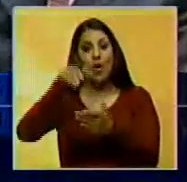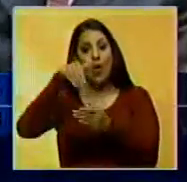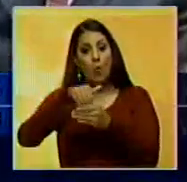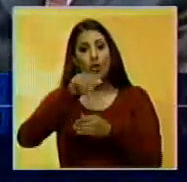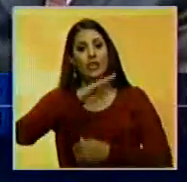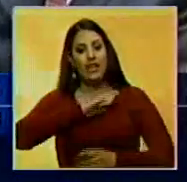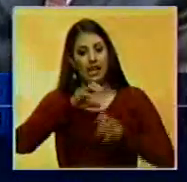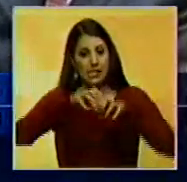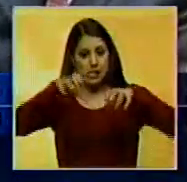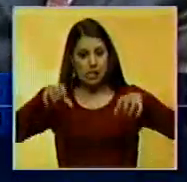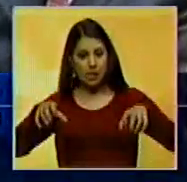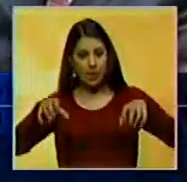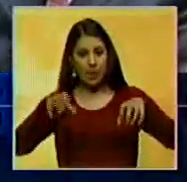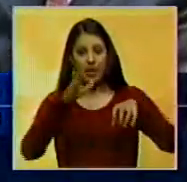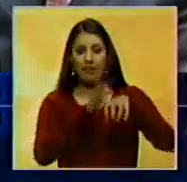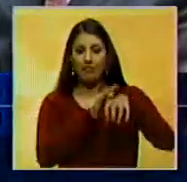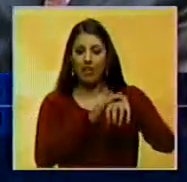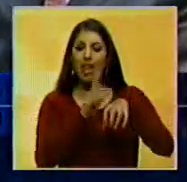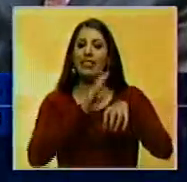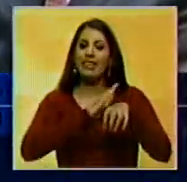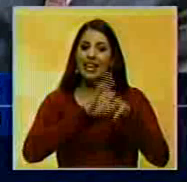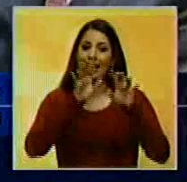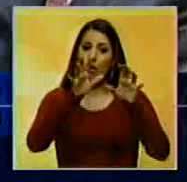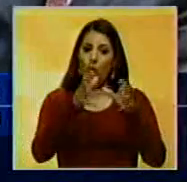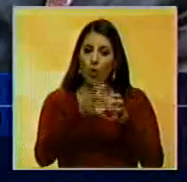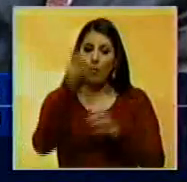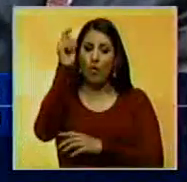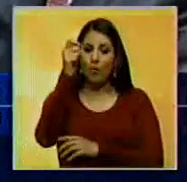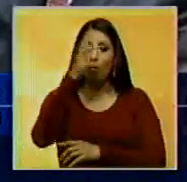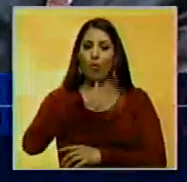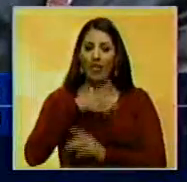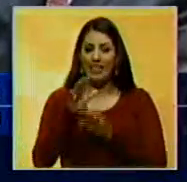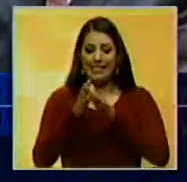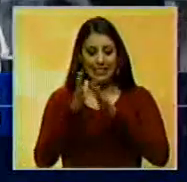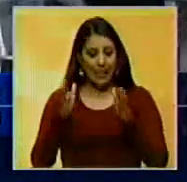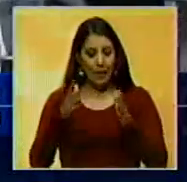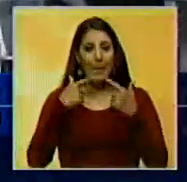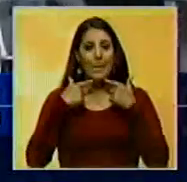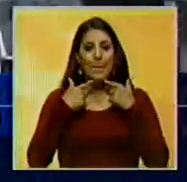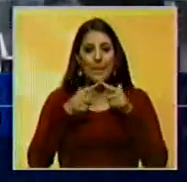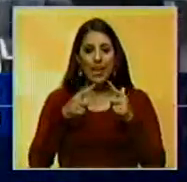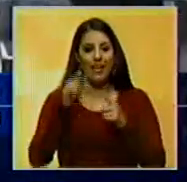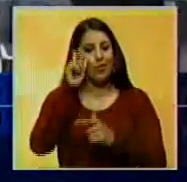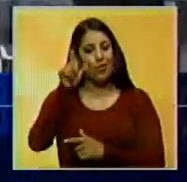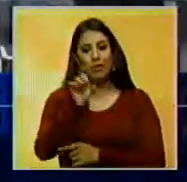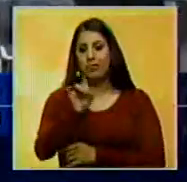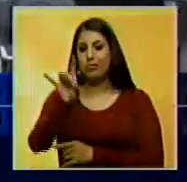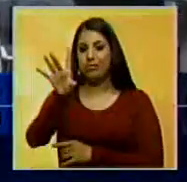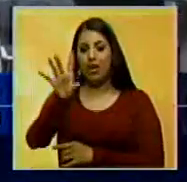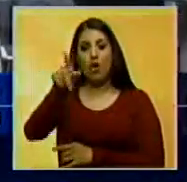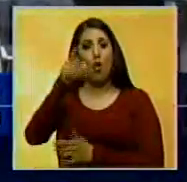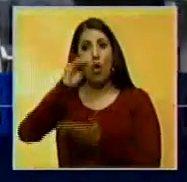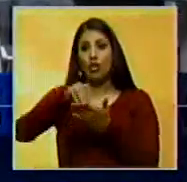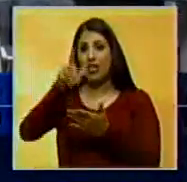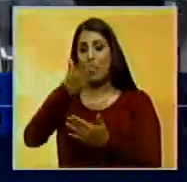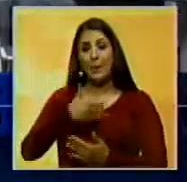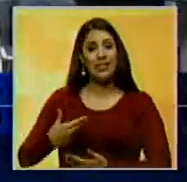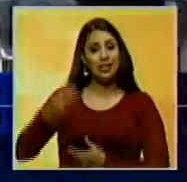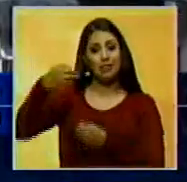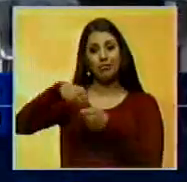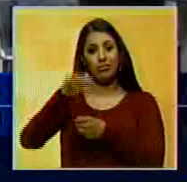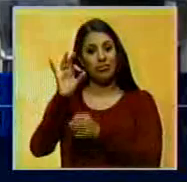fuese dividida en dos partes de esta manera los senadores podrán votar por separado la pérdida del mandato y el impedimento para ejercer cargos